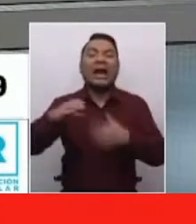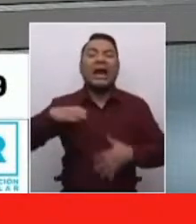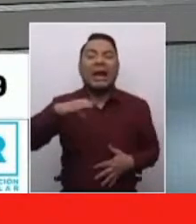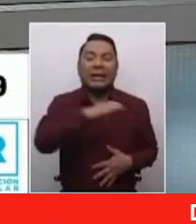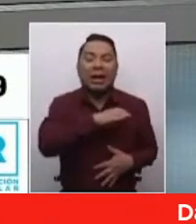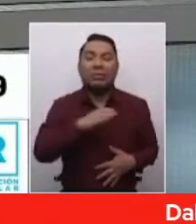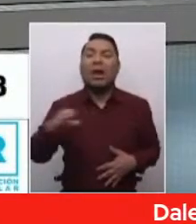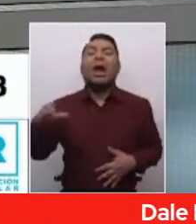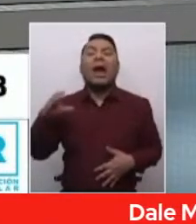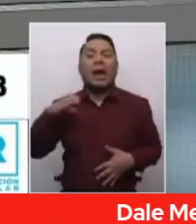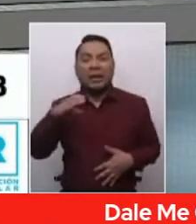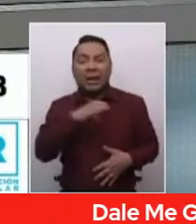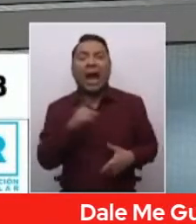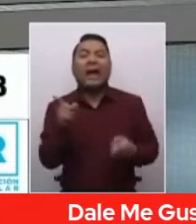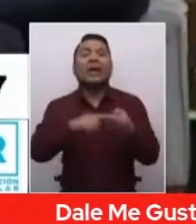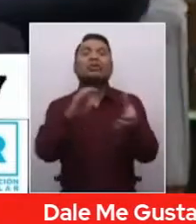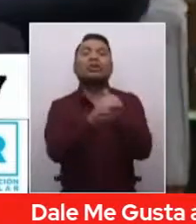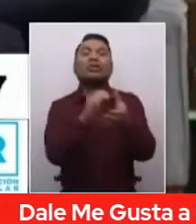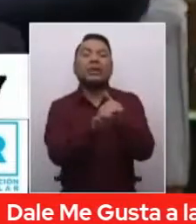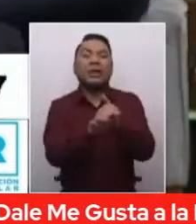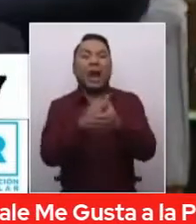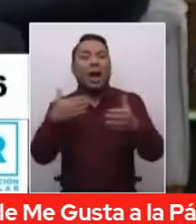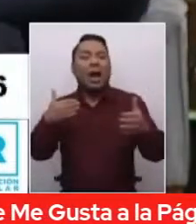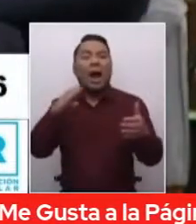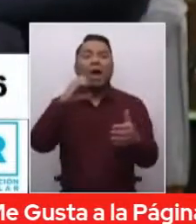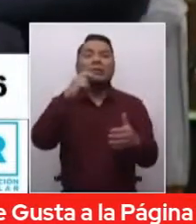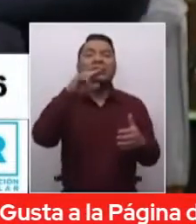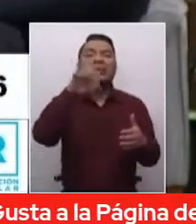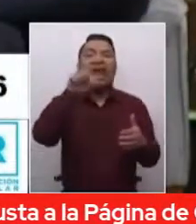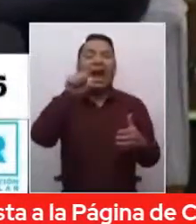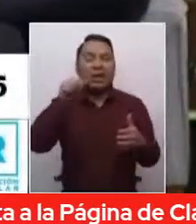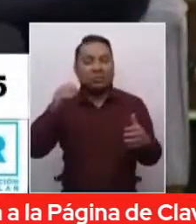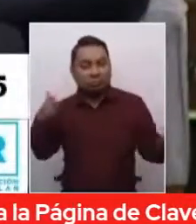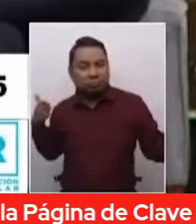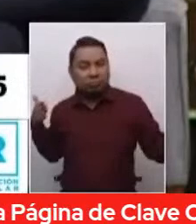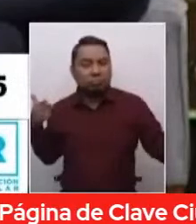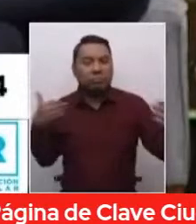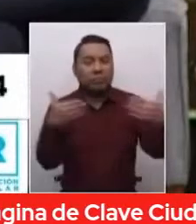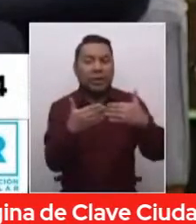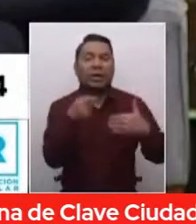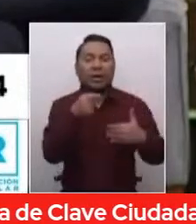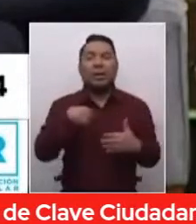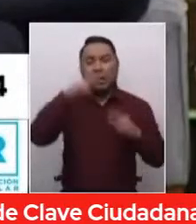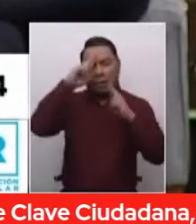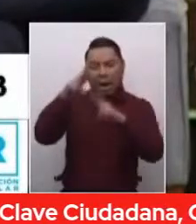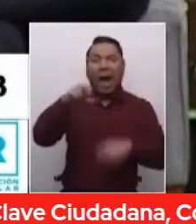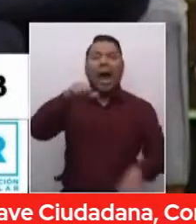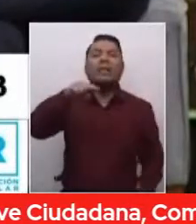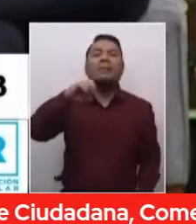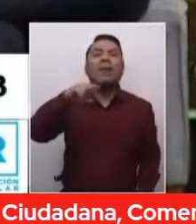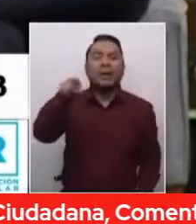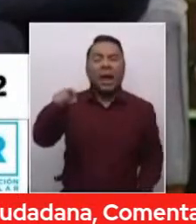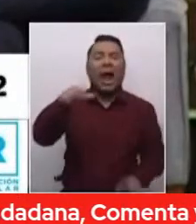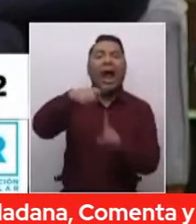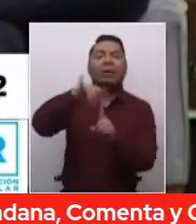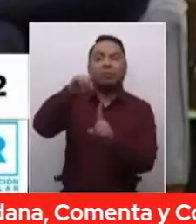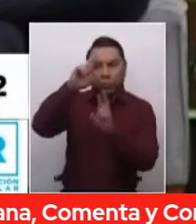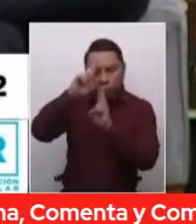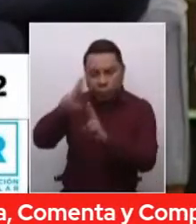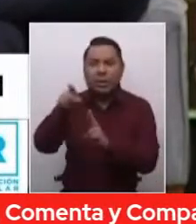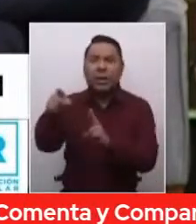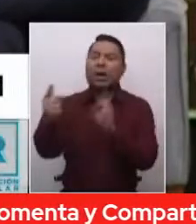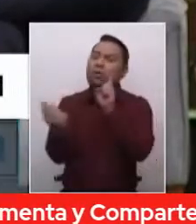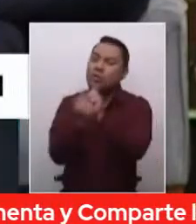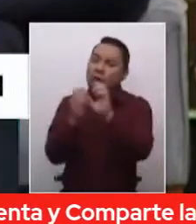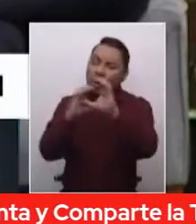a Chosica. ¿No? Tenemos mucha coordinación en la señora María Jara, a la cual yo respeto muchísimo. Estoy dispuesto a dialogar con ella a partir